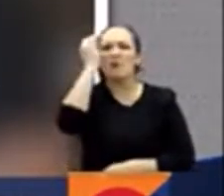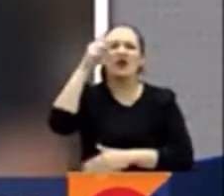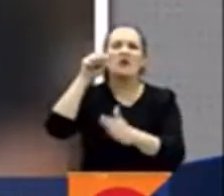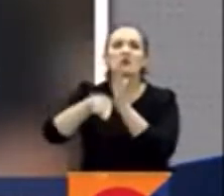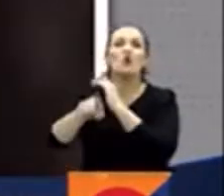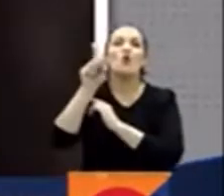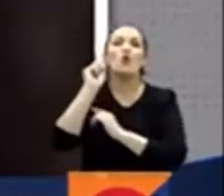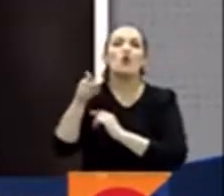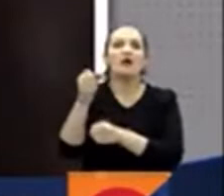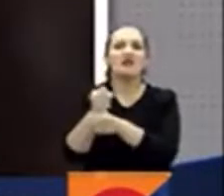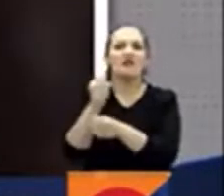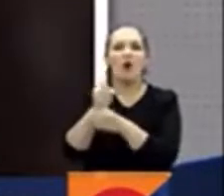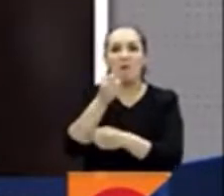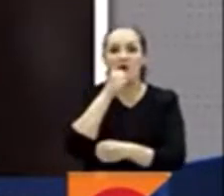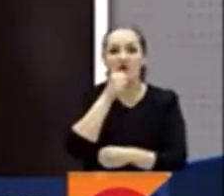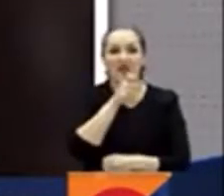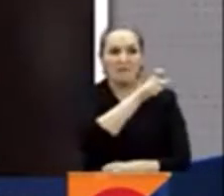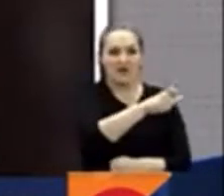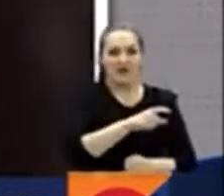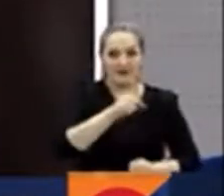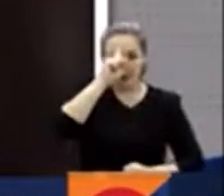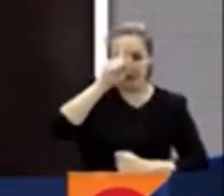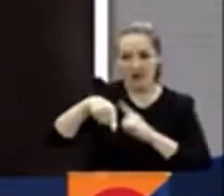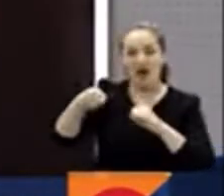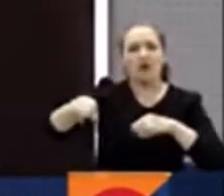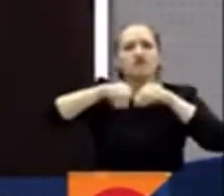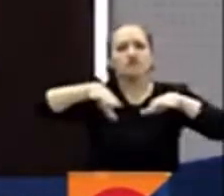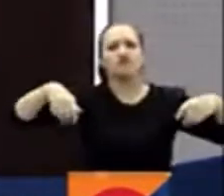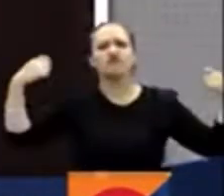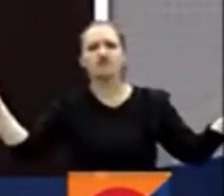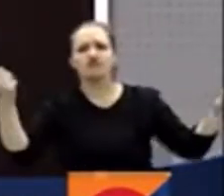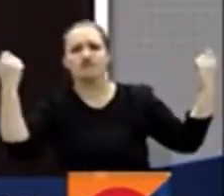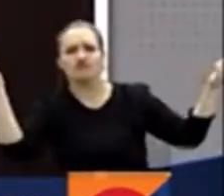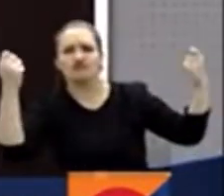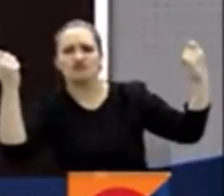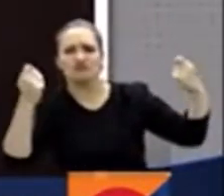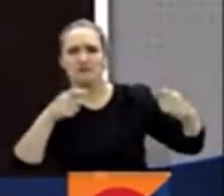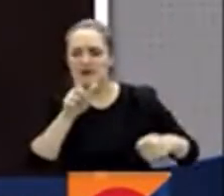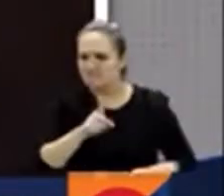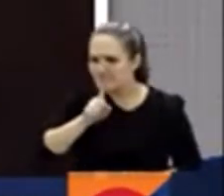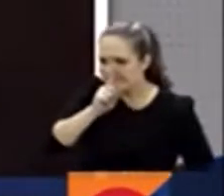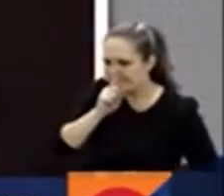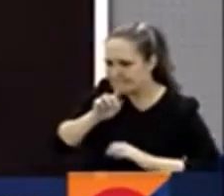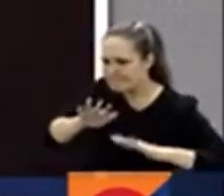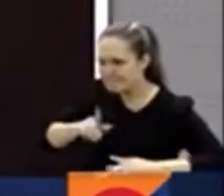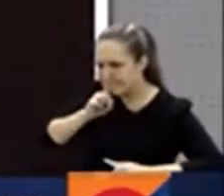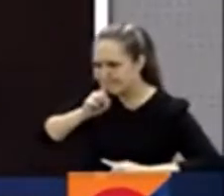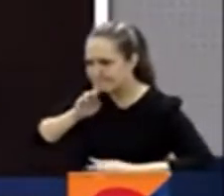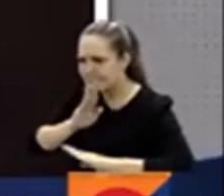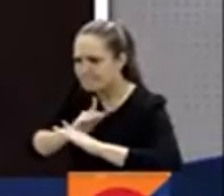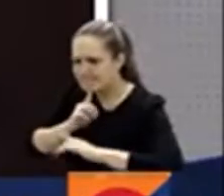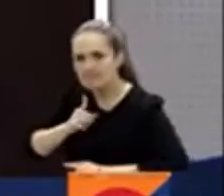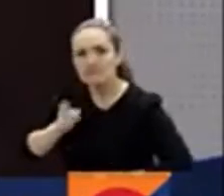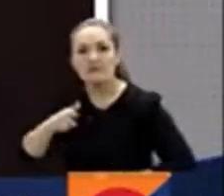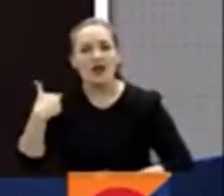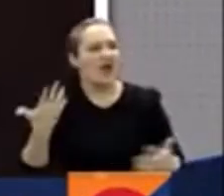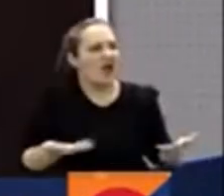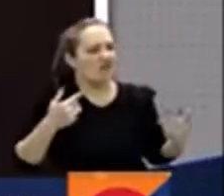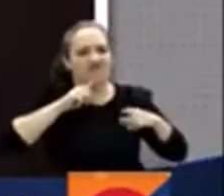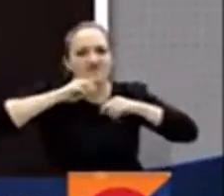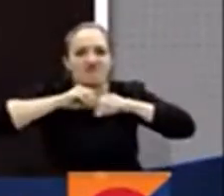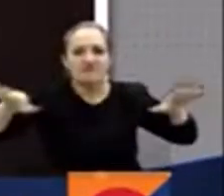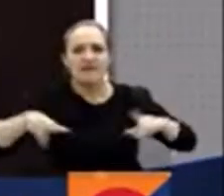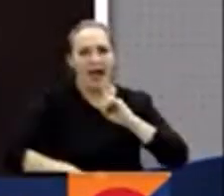periodístico, pues Montero tenía amplio reconocimiento en la región y, según fuentes cercanas a él, había recibido amenazas de muerte.